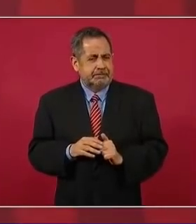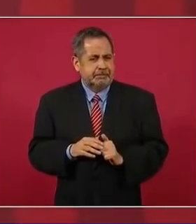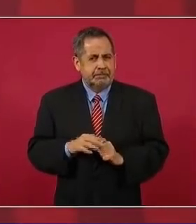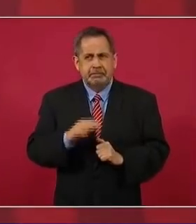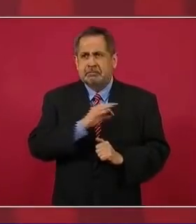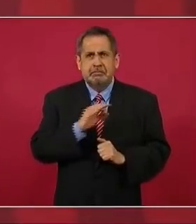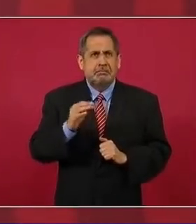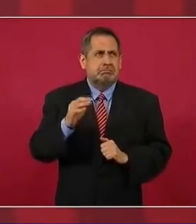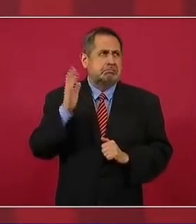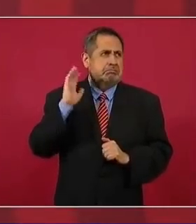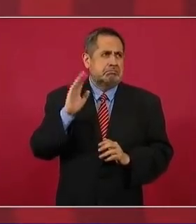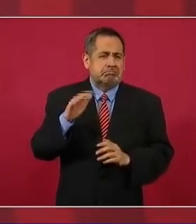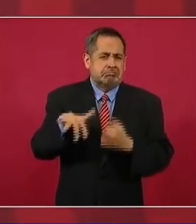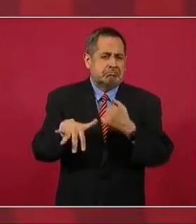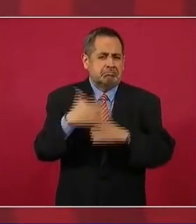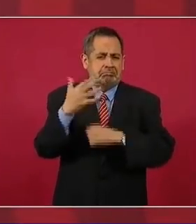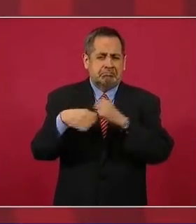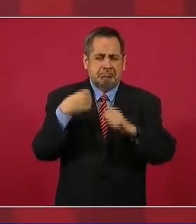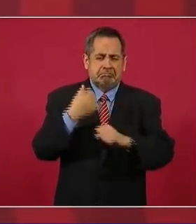más de 15 años.